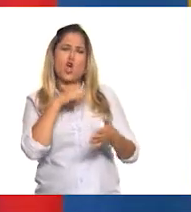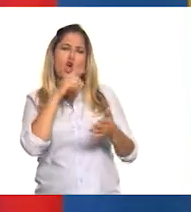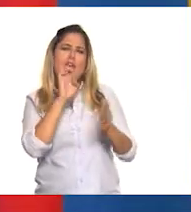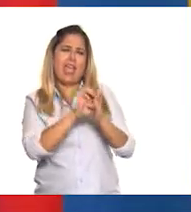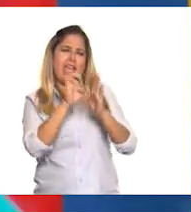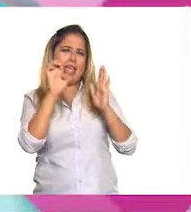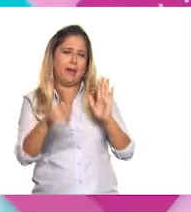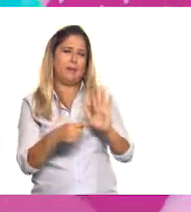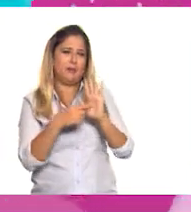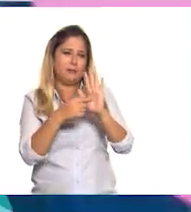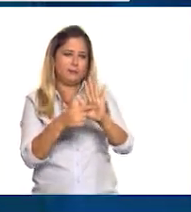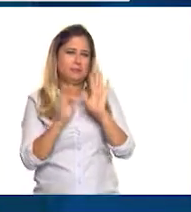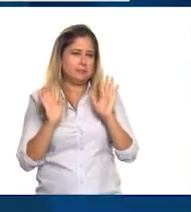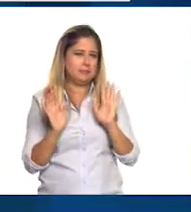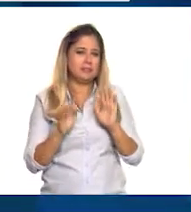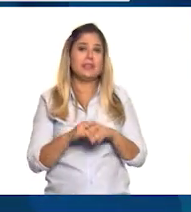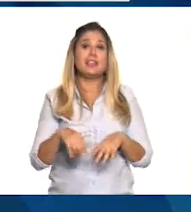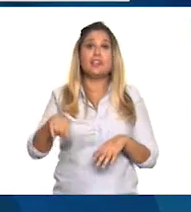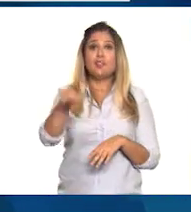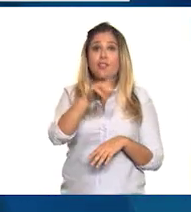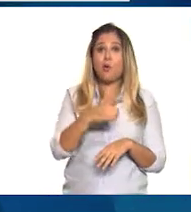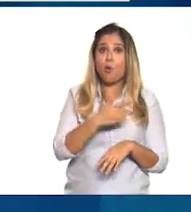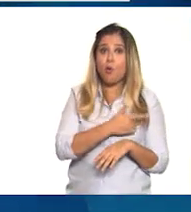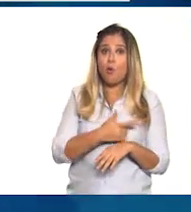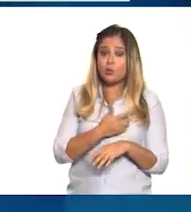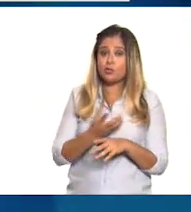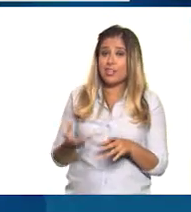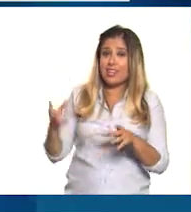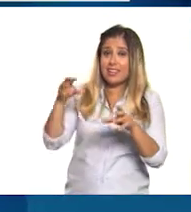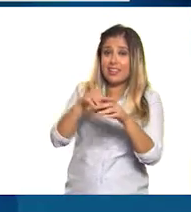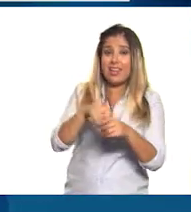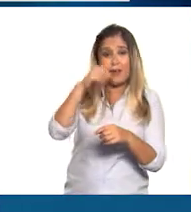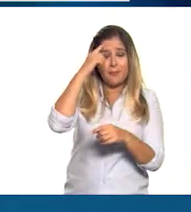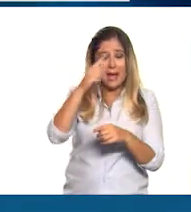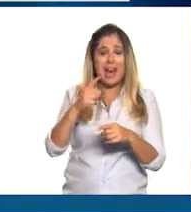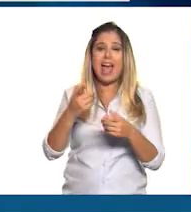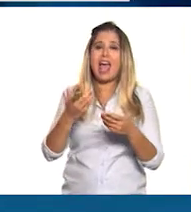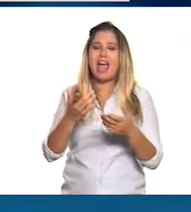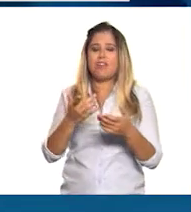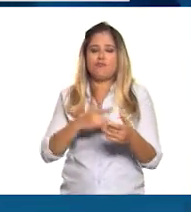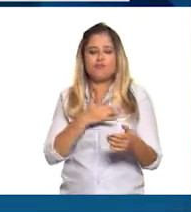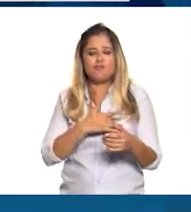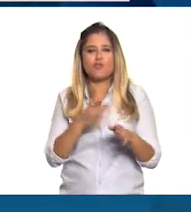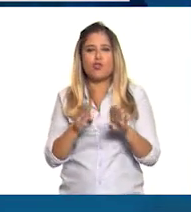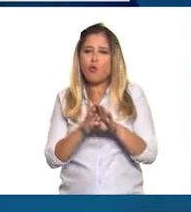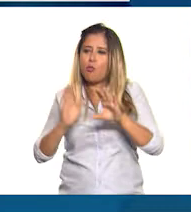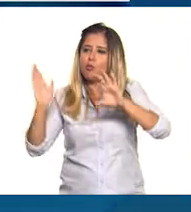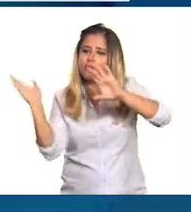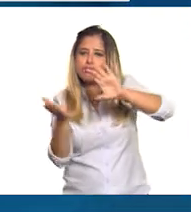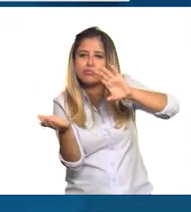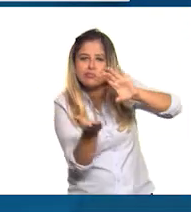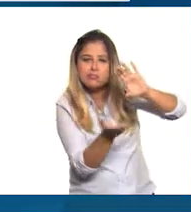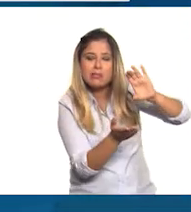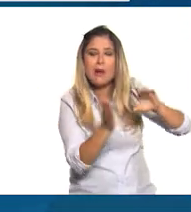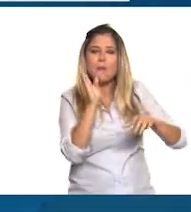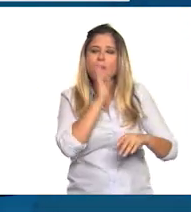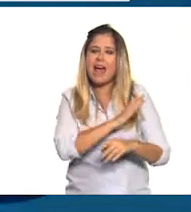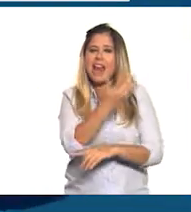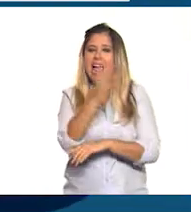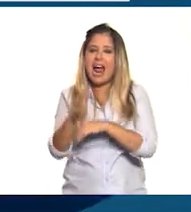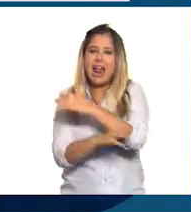como, ¿te gustará integrarte a una brigada para concientizar a la comunidad sobre los efectos negativos